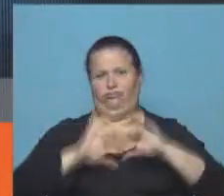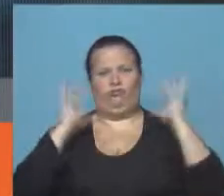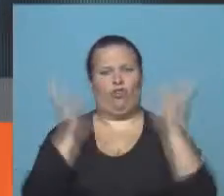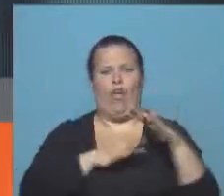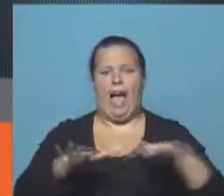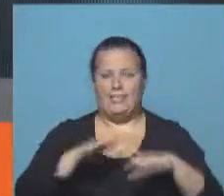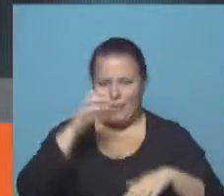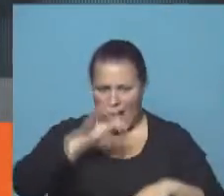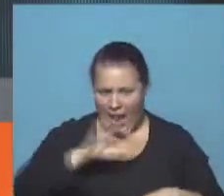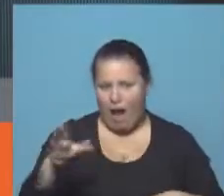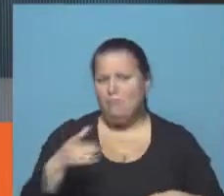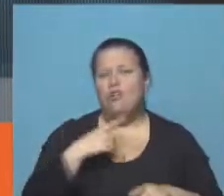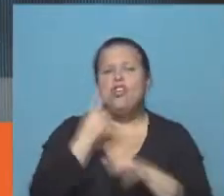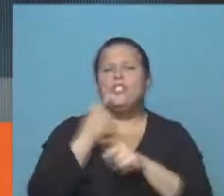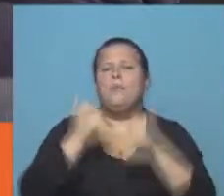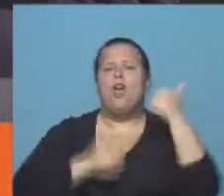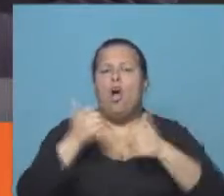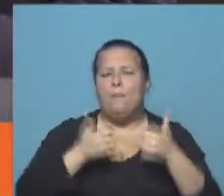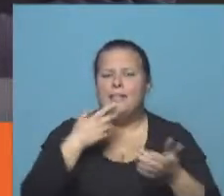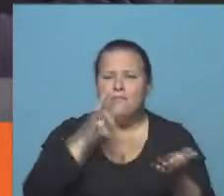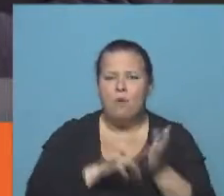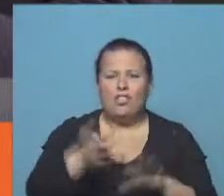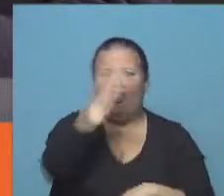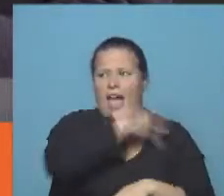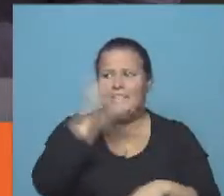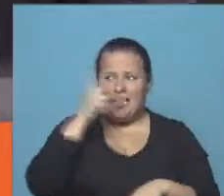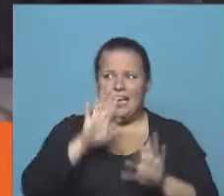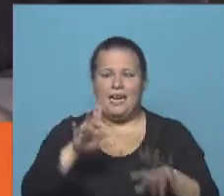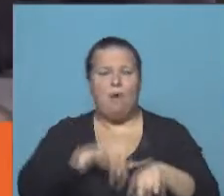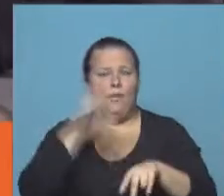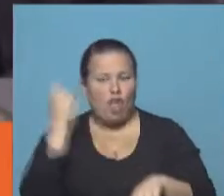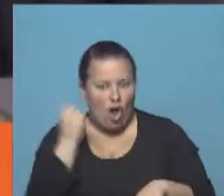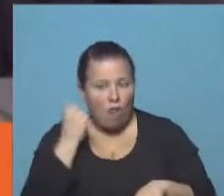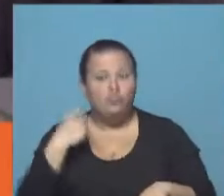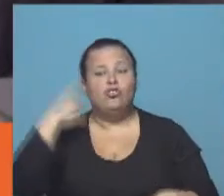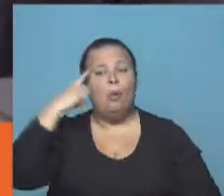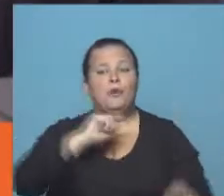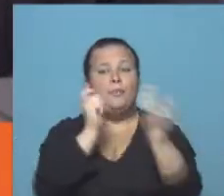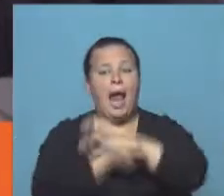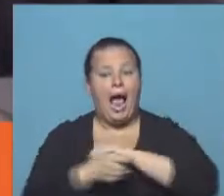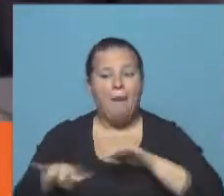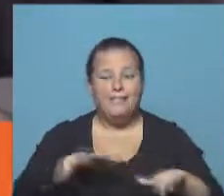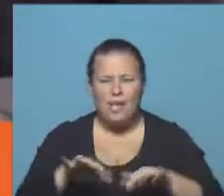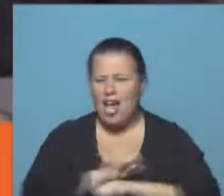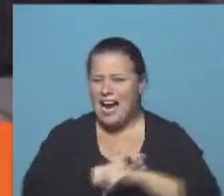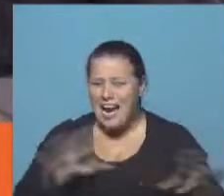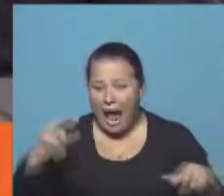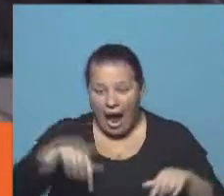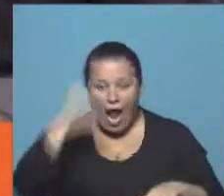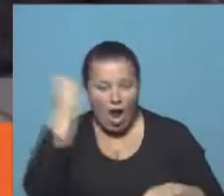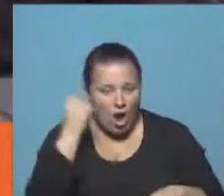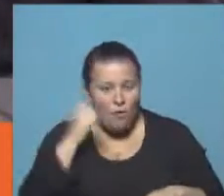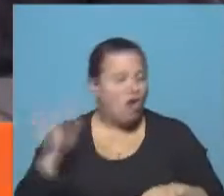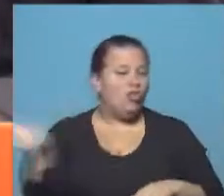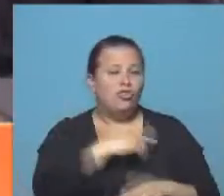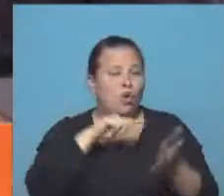actividad industrial, porque hoy no se puede competir con los impuestos que dejó el kirchnerismo instalados en la economía. Yo creo que para dar vuelta a la situación dramática en la que hoy está la economía y